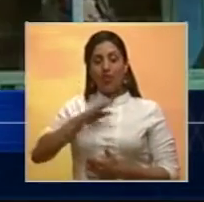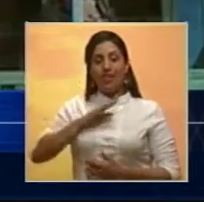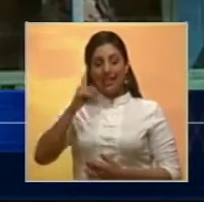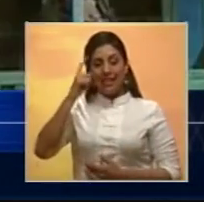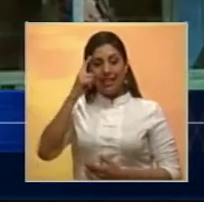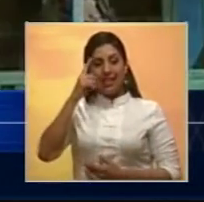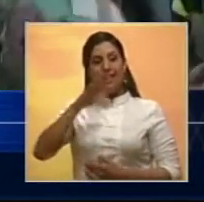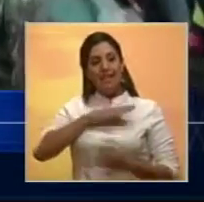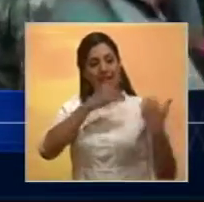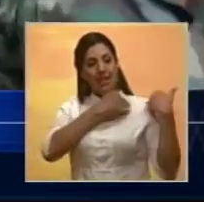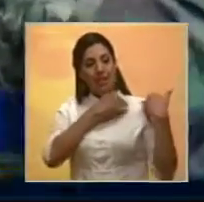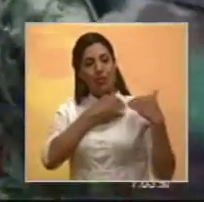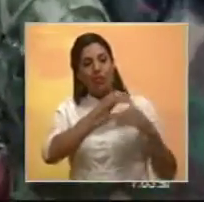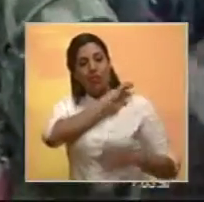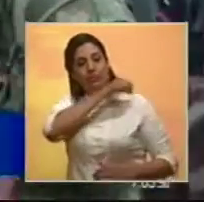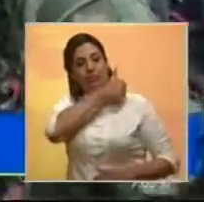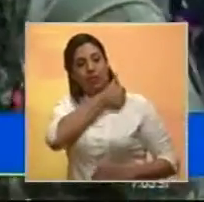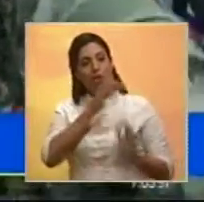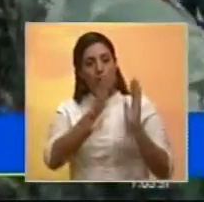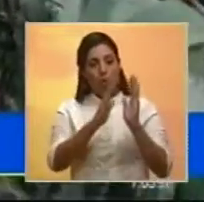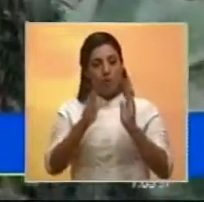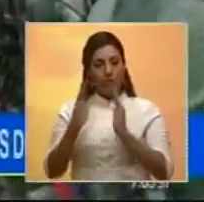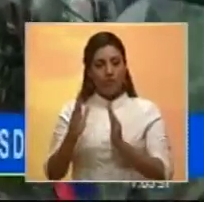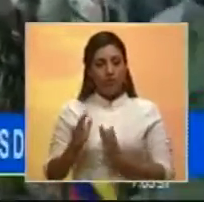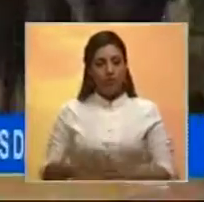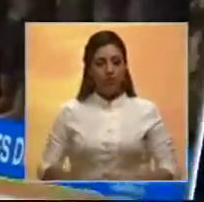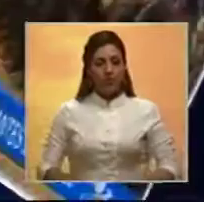días cumplían tareas de mando en la organización.